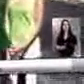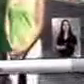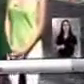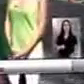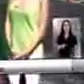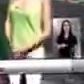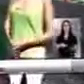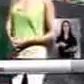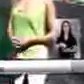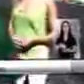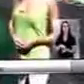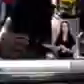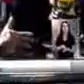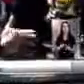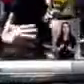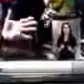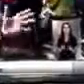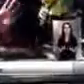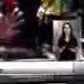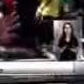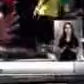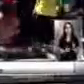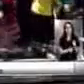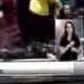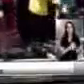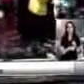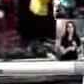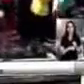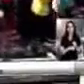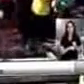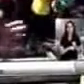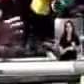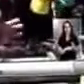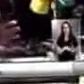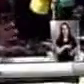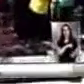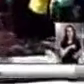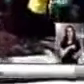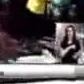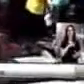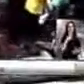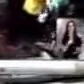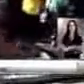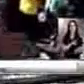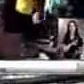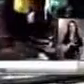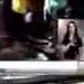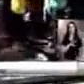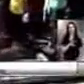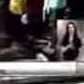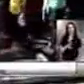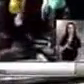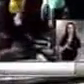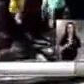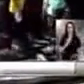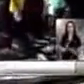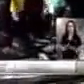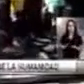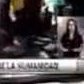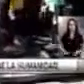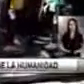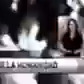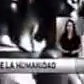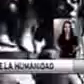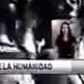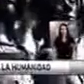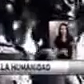y prácticamente desde el periodo colonial español pasamos en el 1898 hasta el presente a